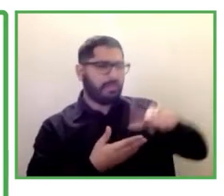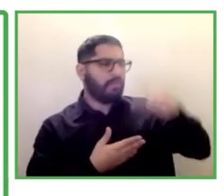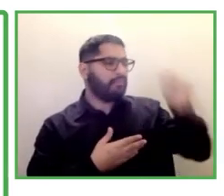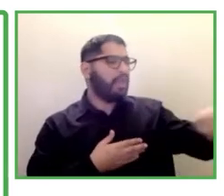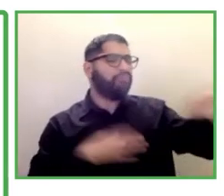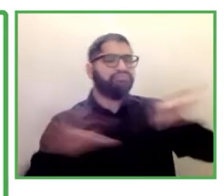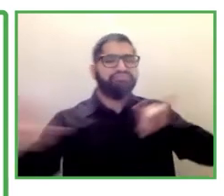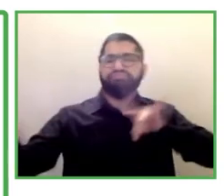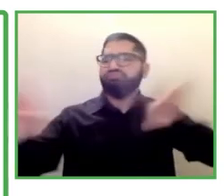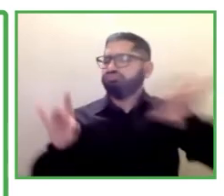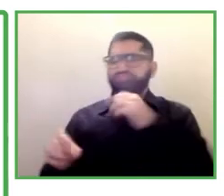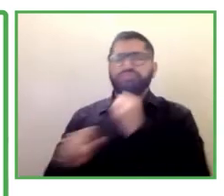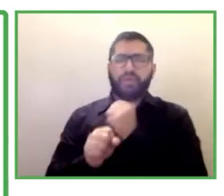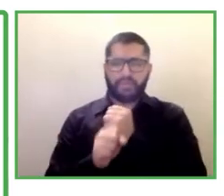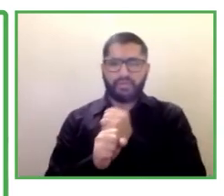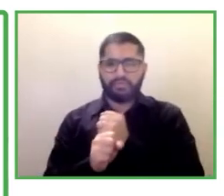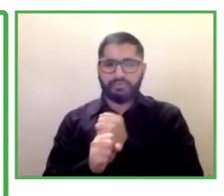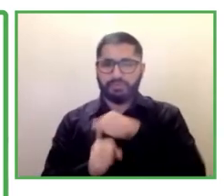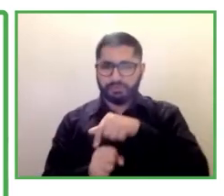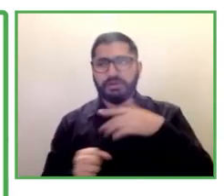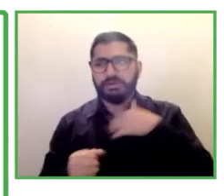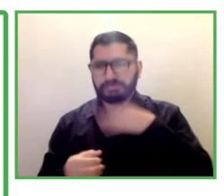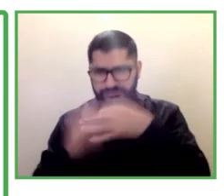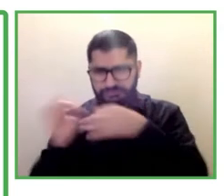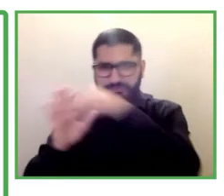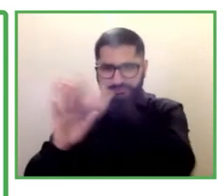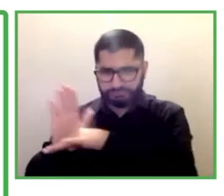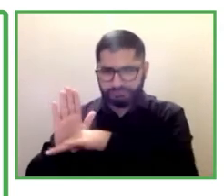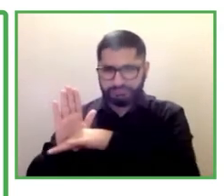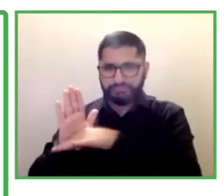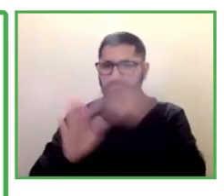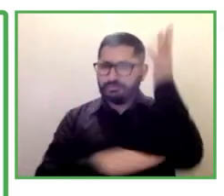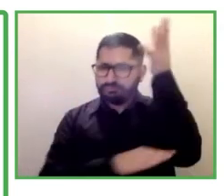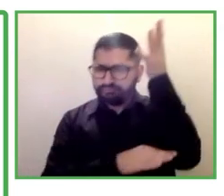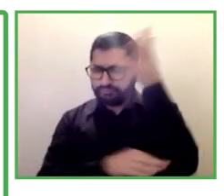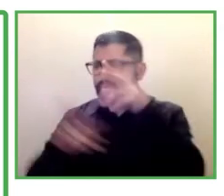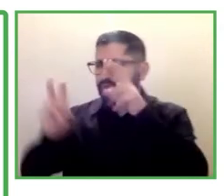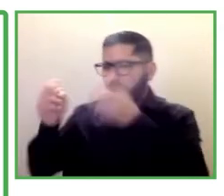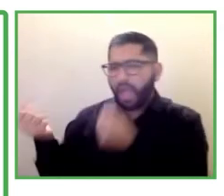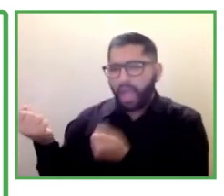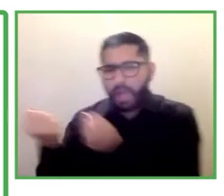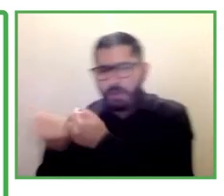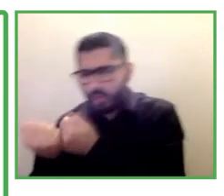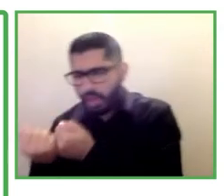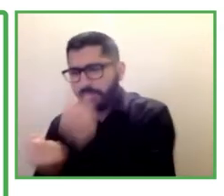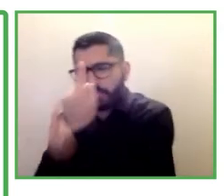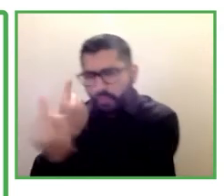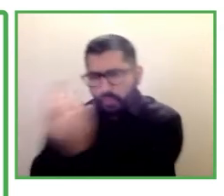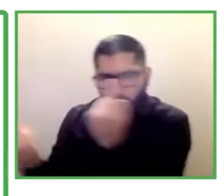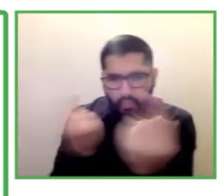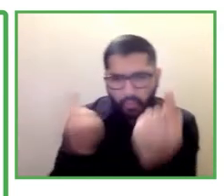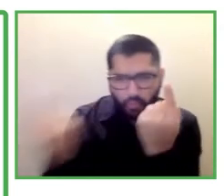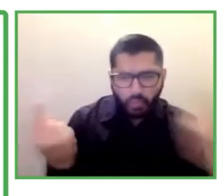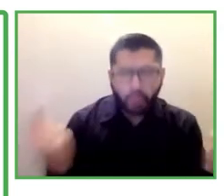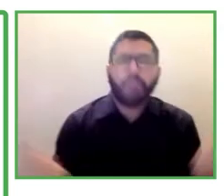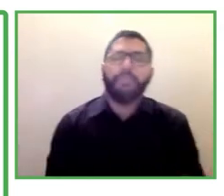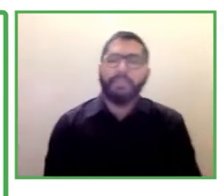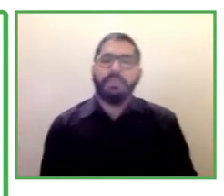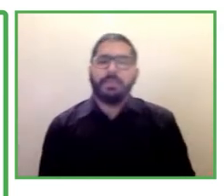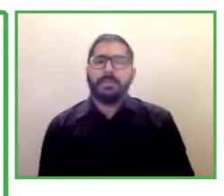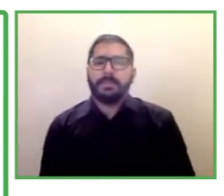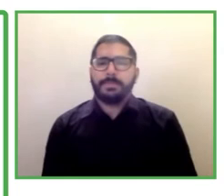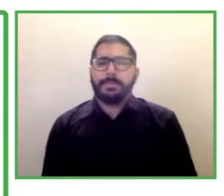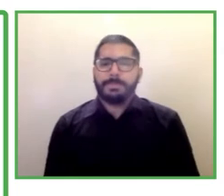a algún miembro del equipo con alguna discapacidad. Proud of Telstra, one of our leading